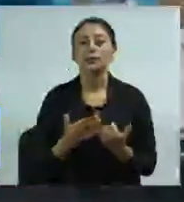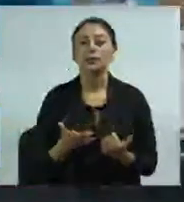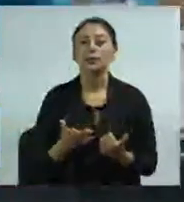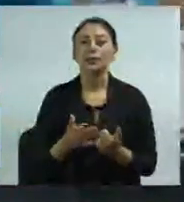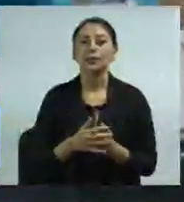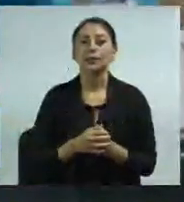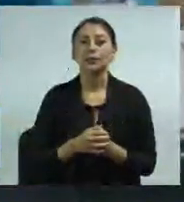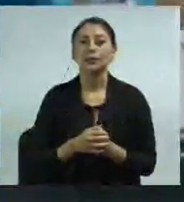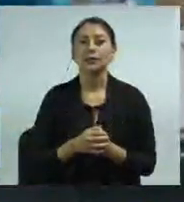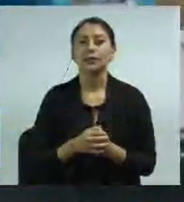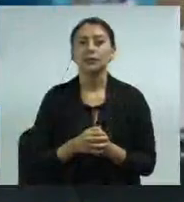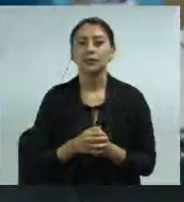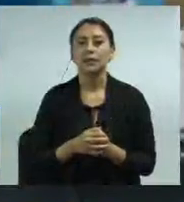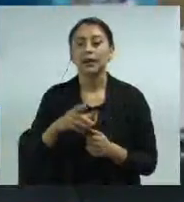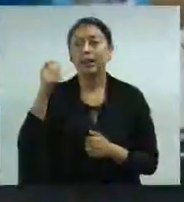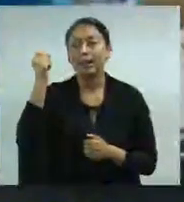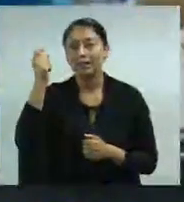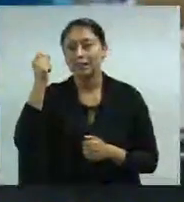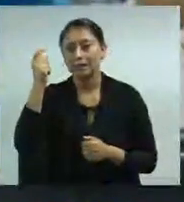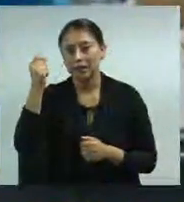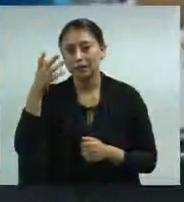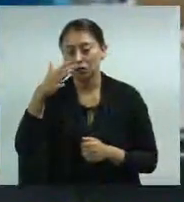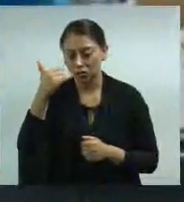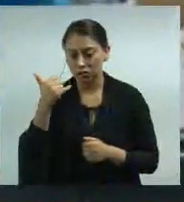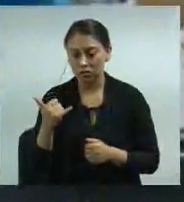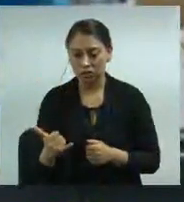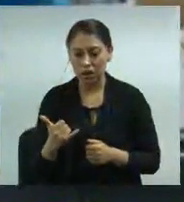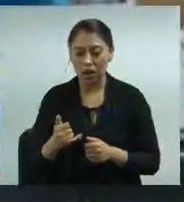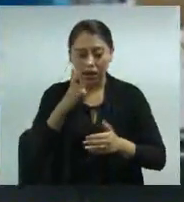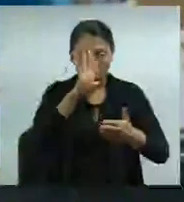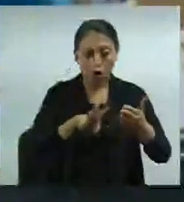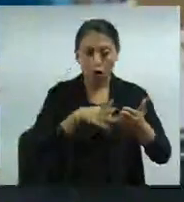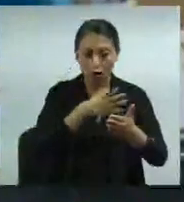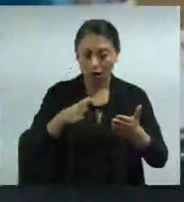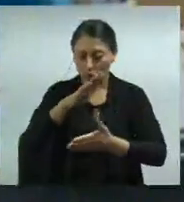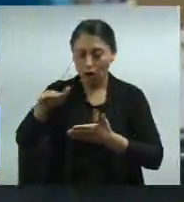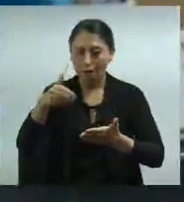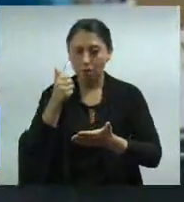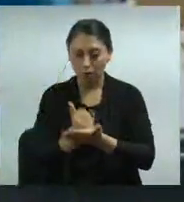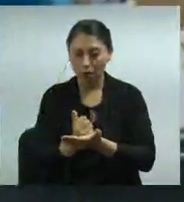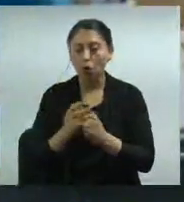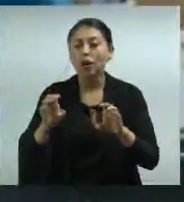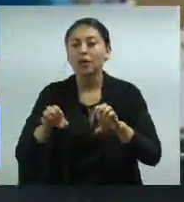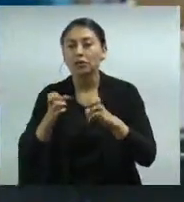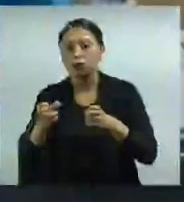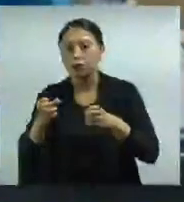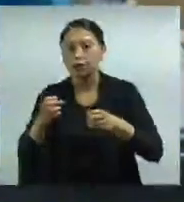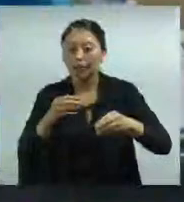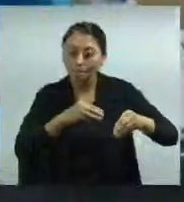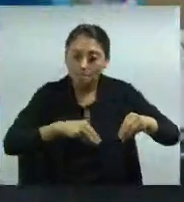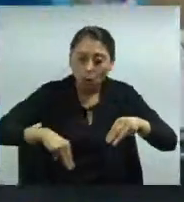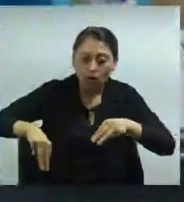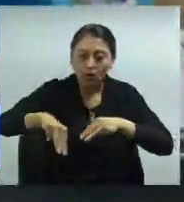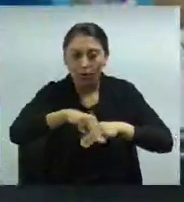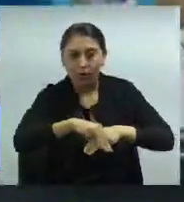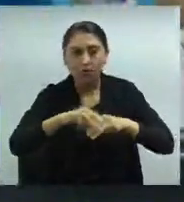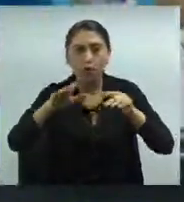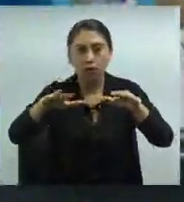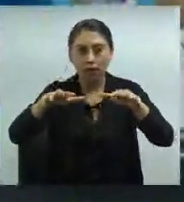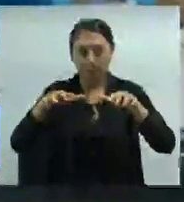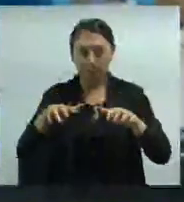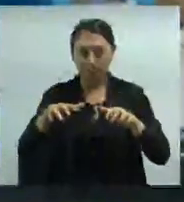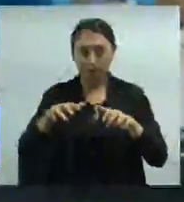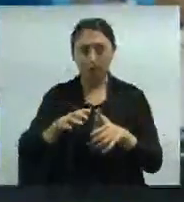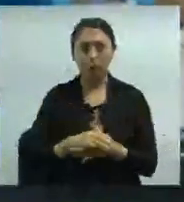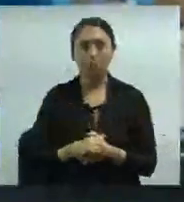qué el horario había sido aprobado por el Pleno y en ese sentido la modificación tiene que hacerla el Pleno.